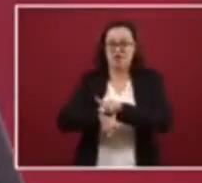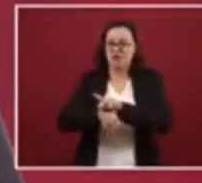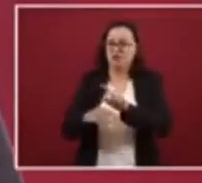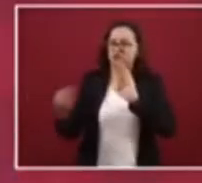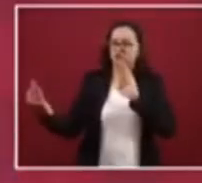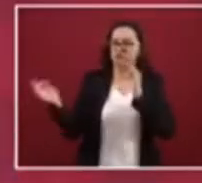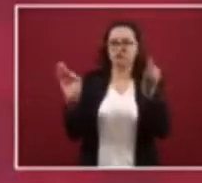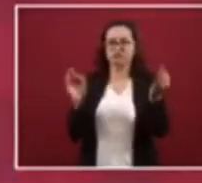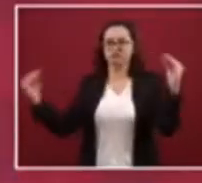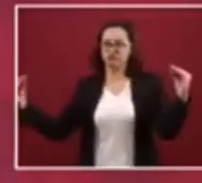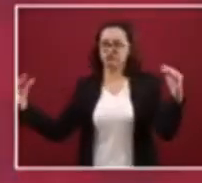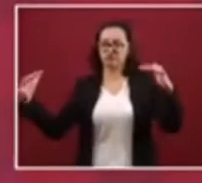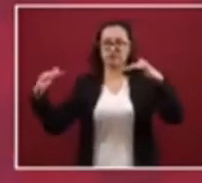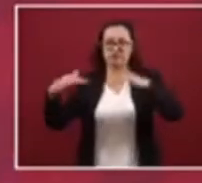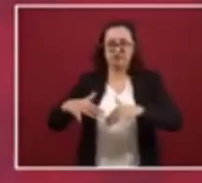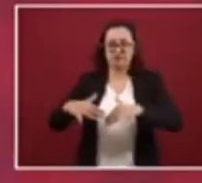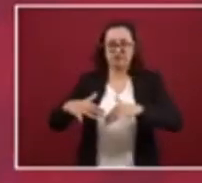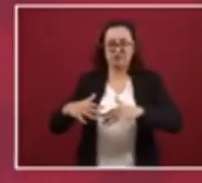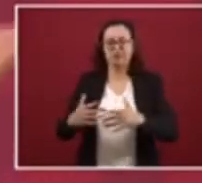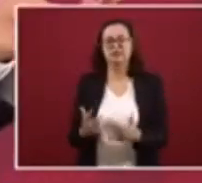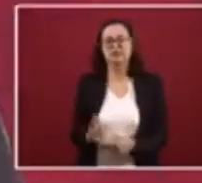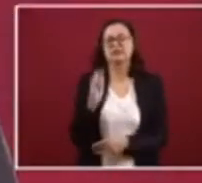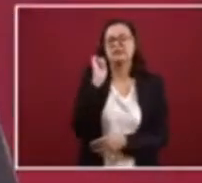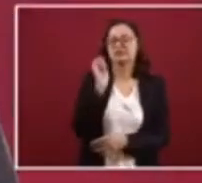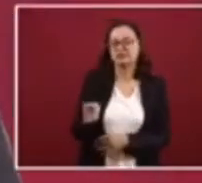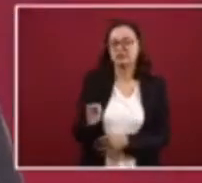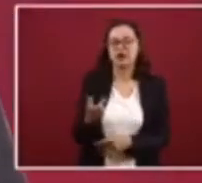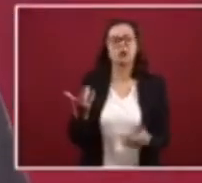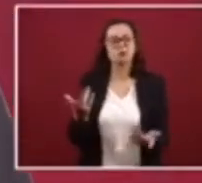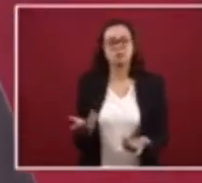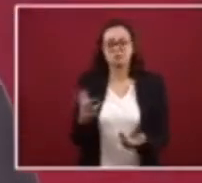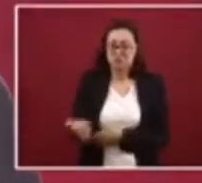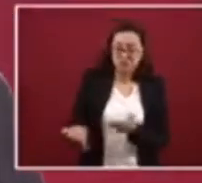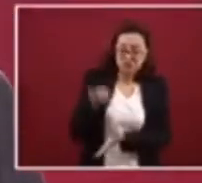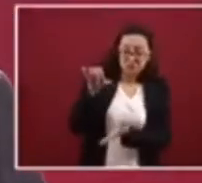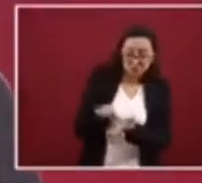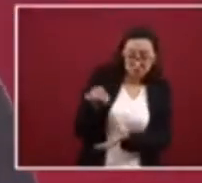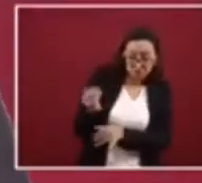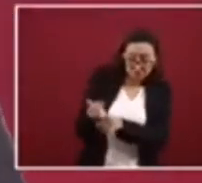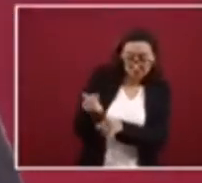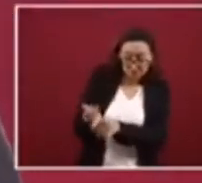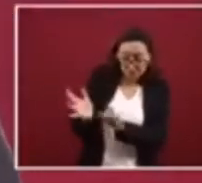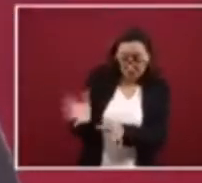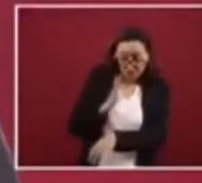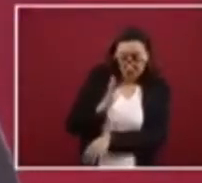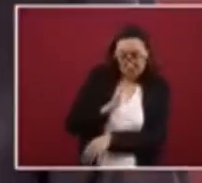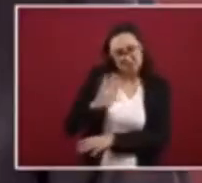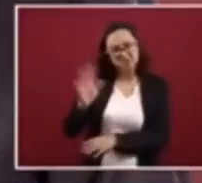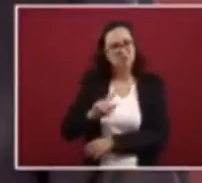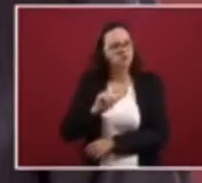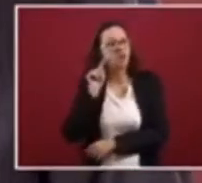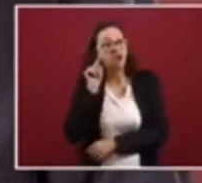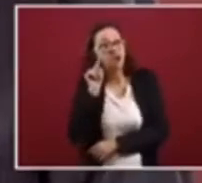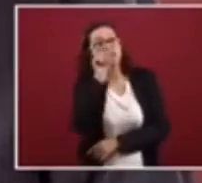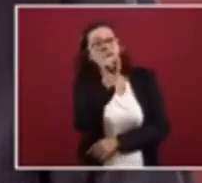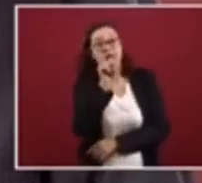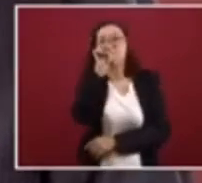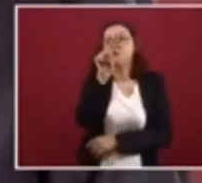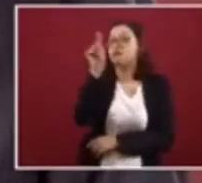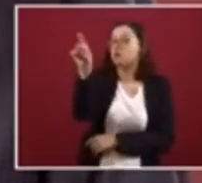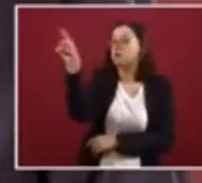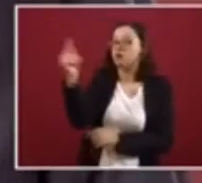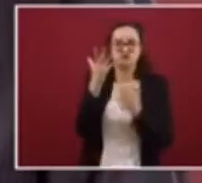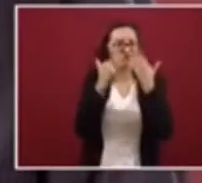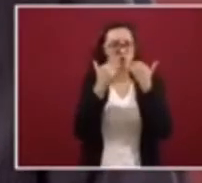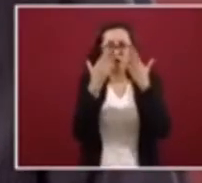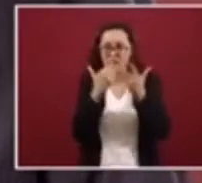las empresas de telecomunicación, donde no hay servicio. Estuve, y aprovecho para